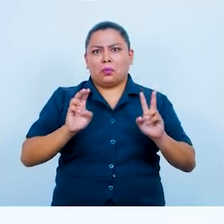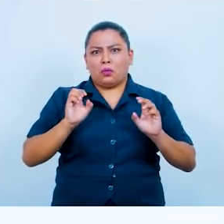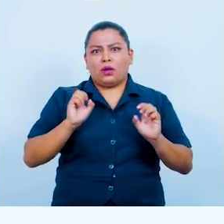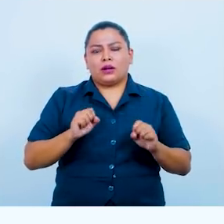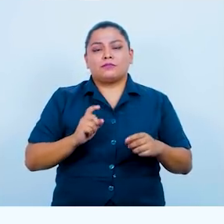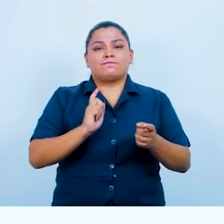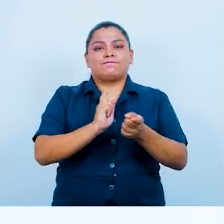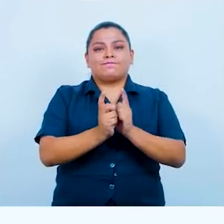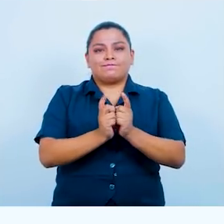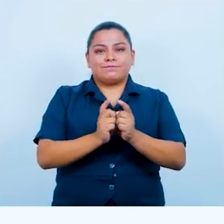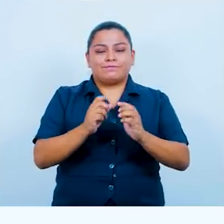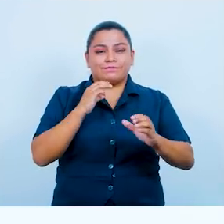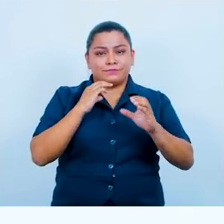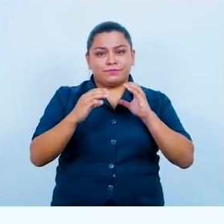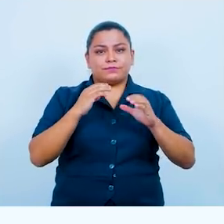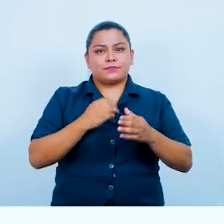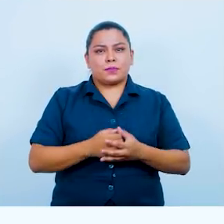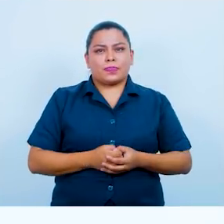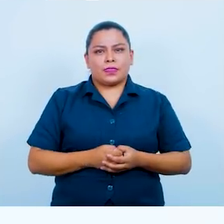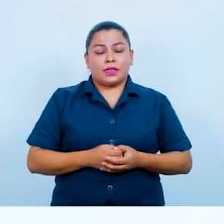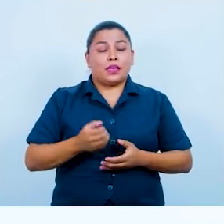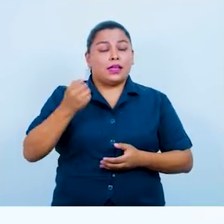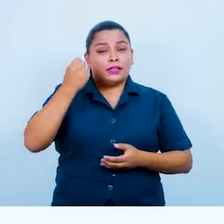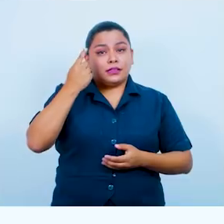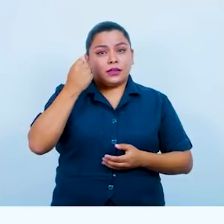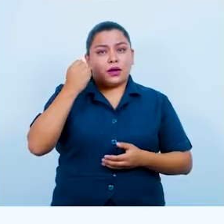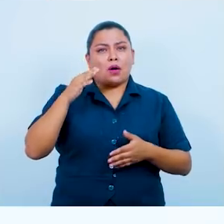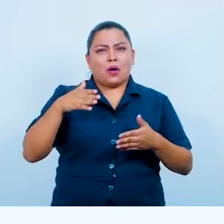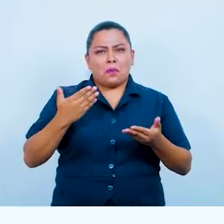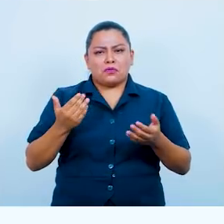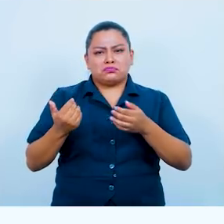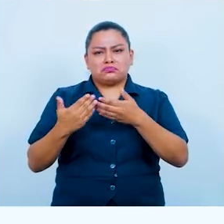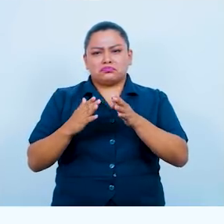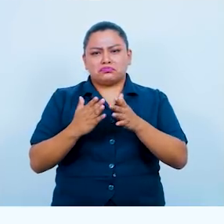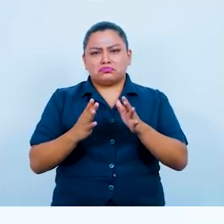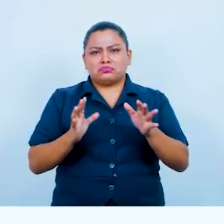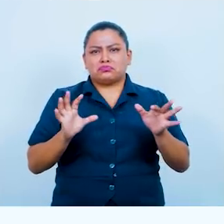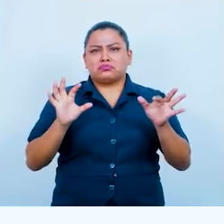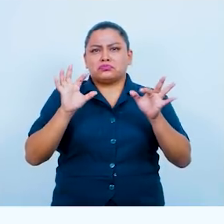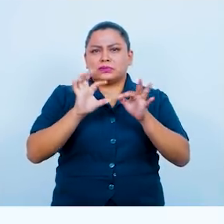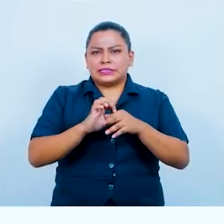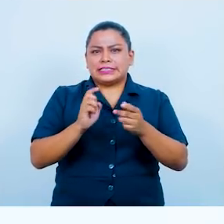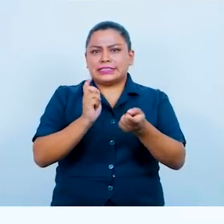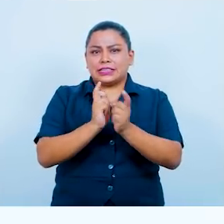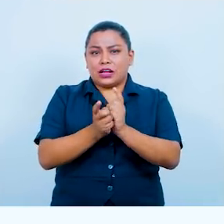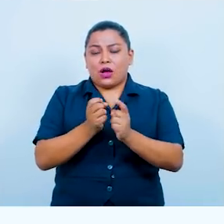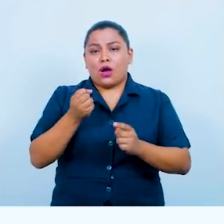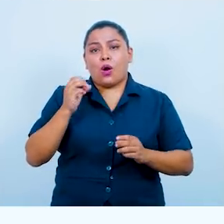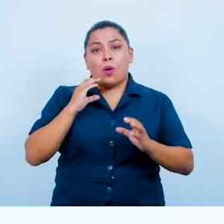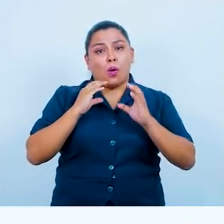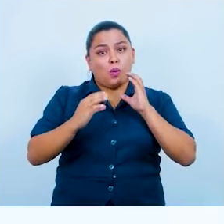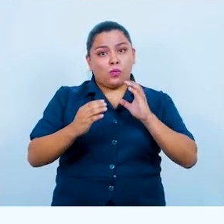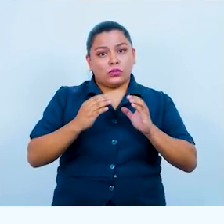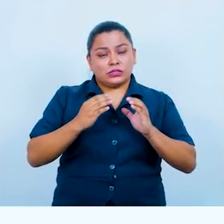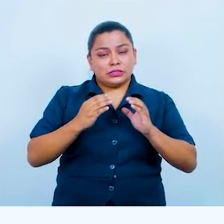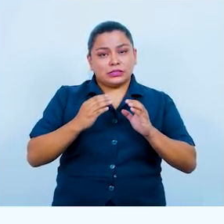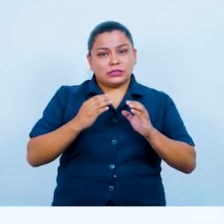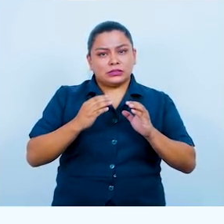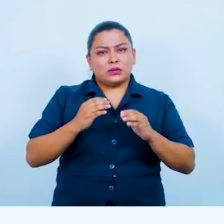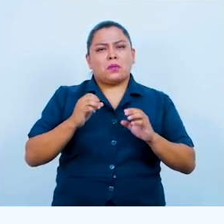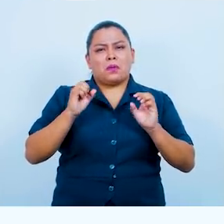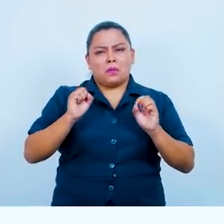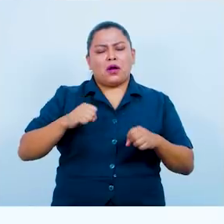Las relaciones comunicacionales, entendidas como los diferentes vínculos y relaciones de comunicación en el espacio